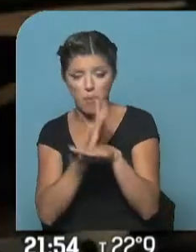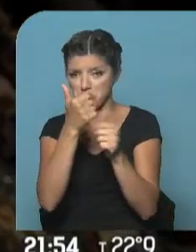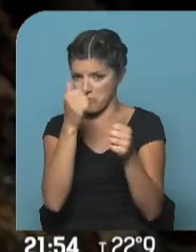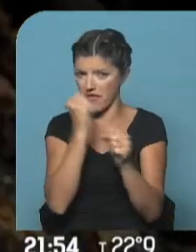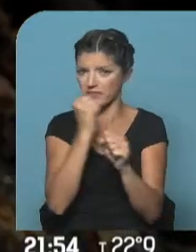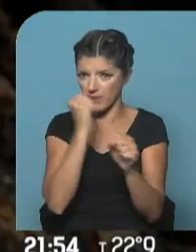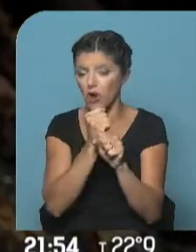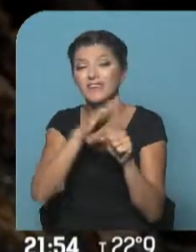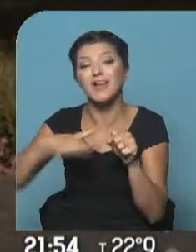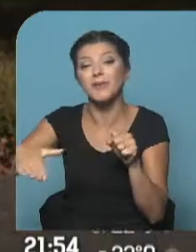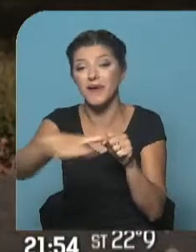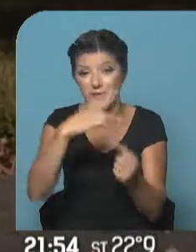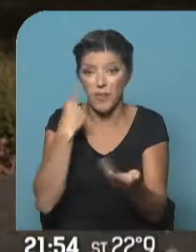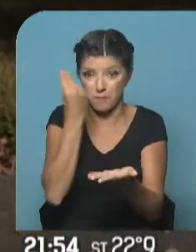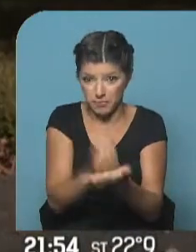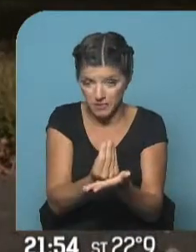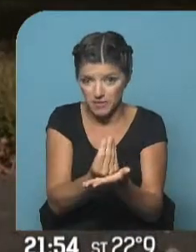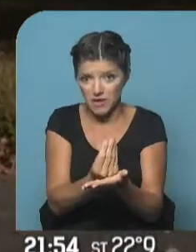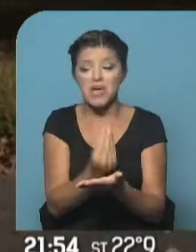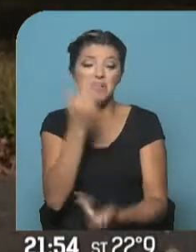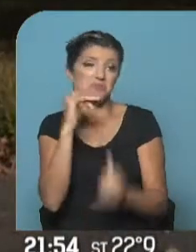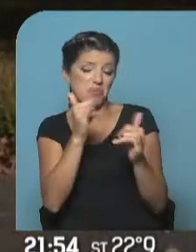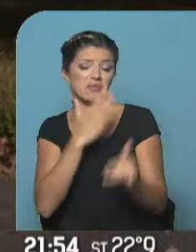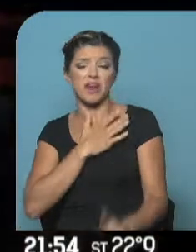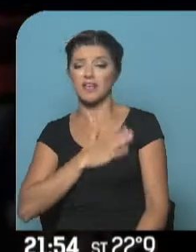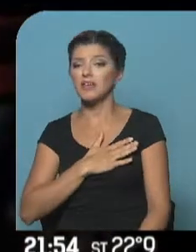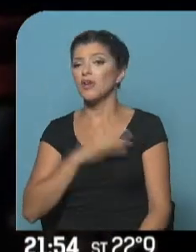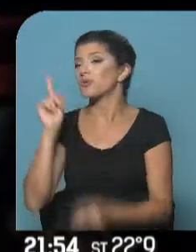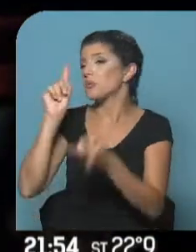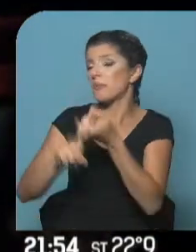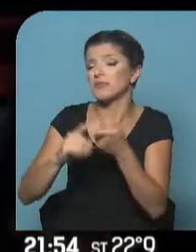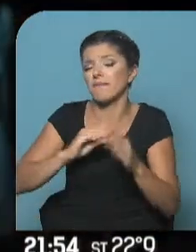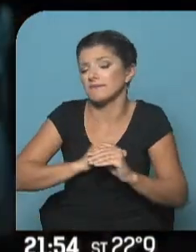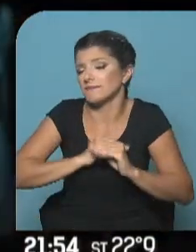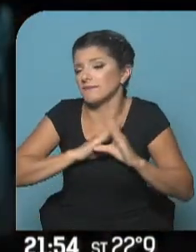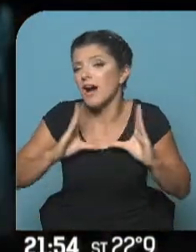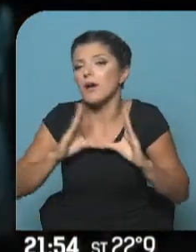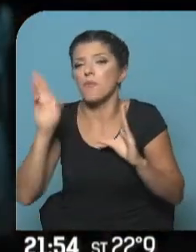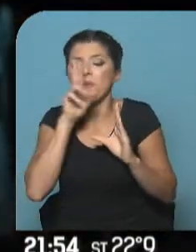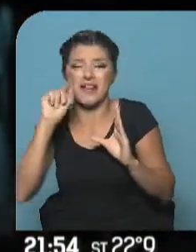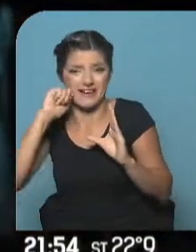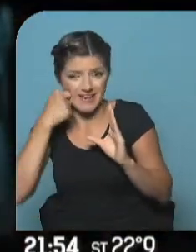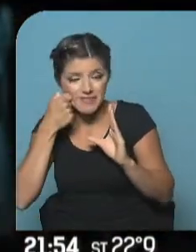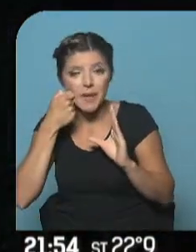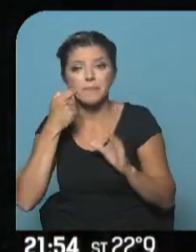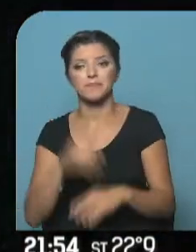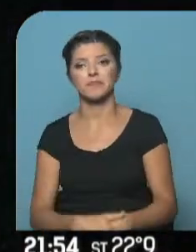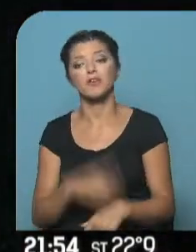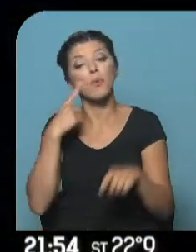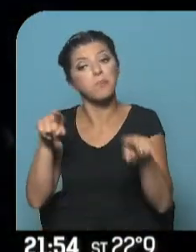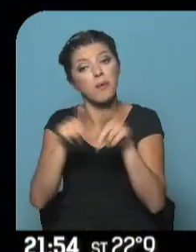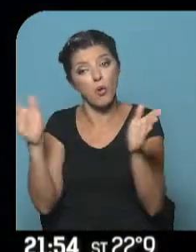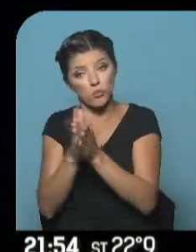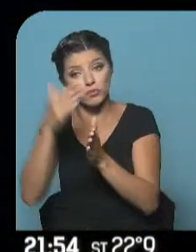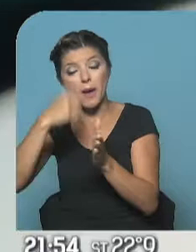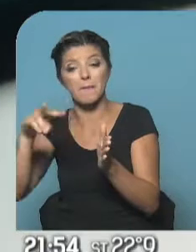de la ciudad donde él vive. Él es un tipo tranquilo, enamorado de su mujer Laura, una clásica loca linda simpaticísima con la cual vive junto a Marvin,